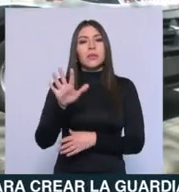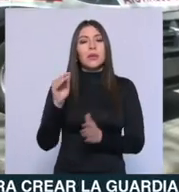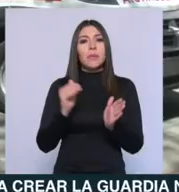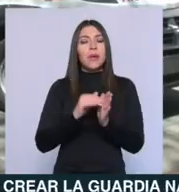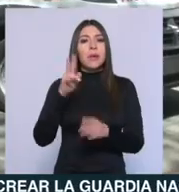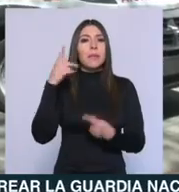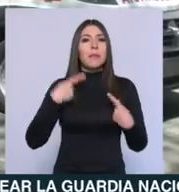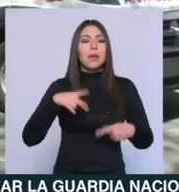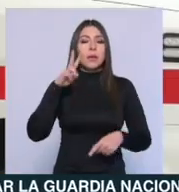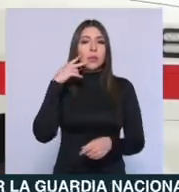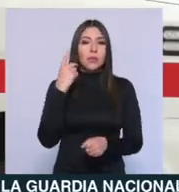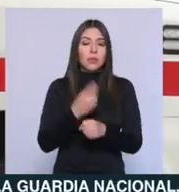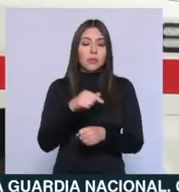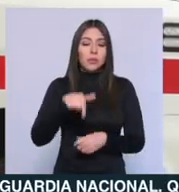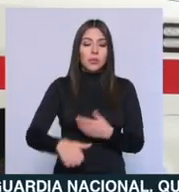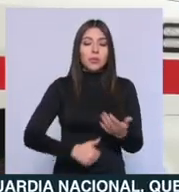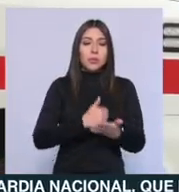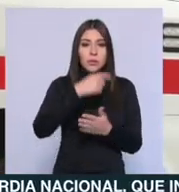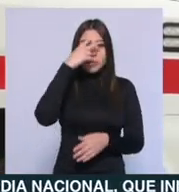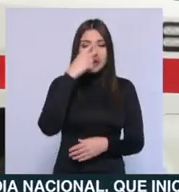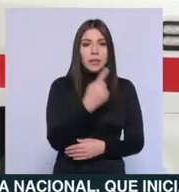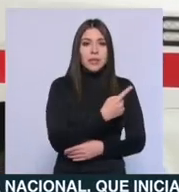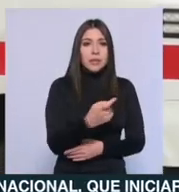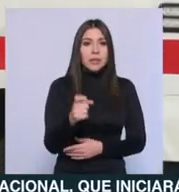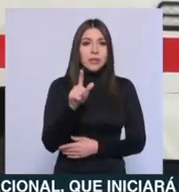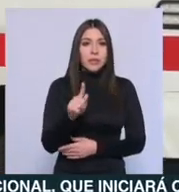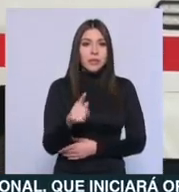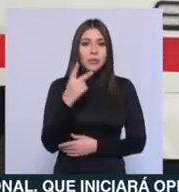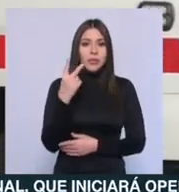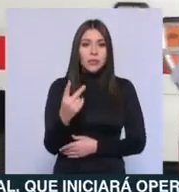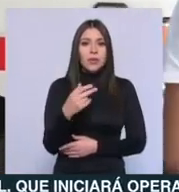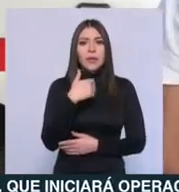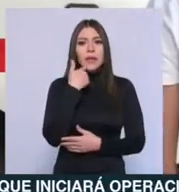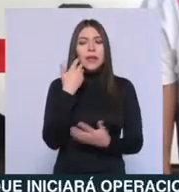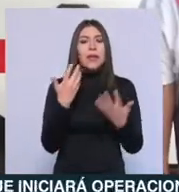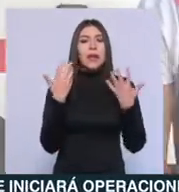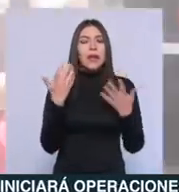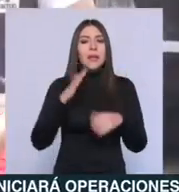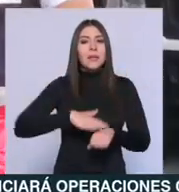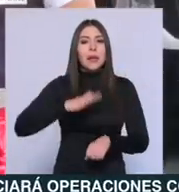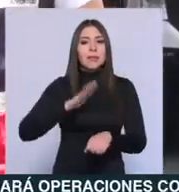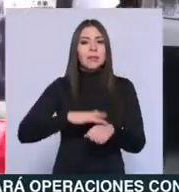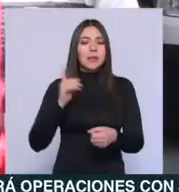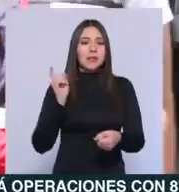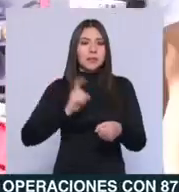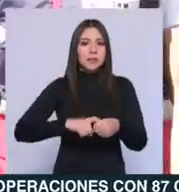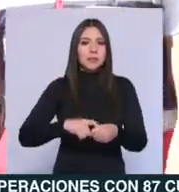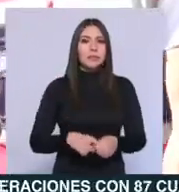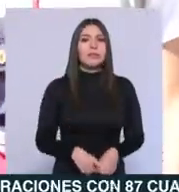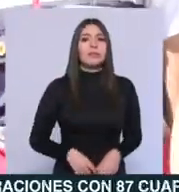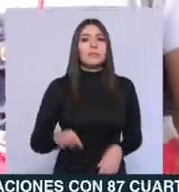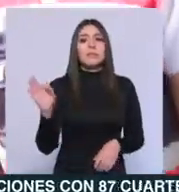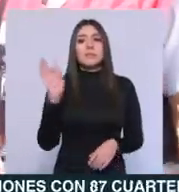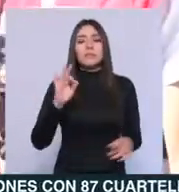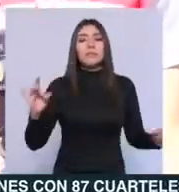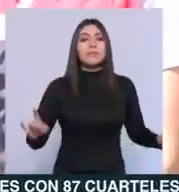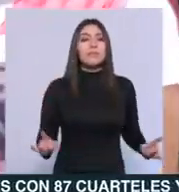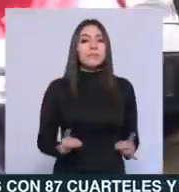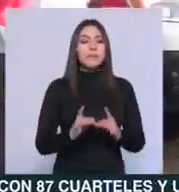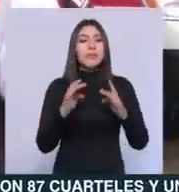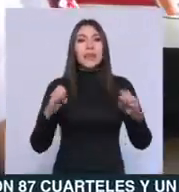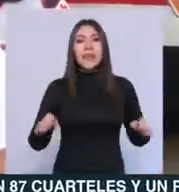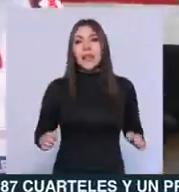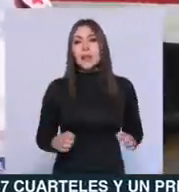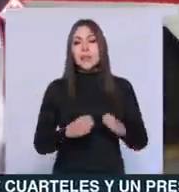de México son 172 y quieren ser más. Para actuar en situaciones de emergencia y